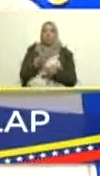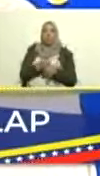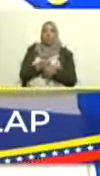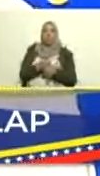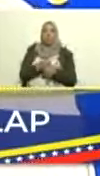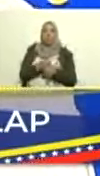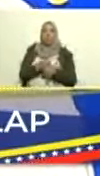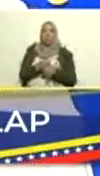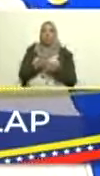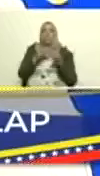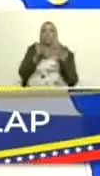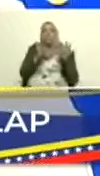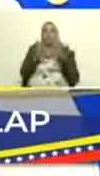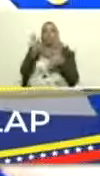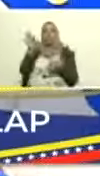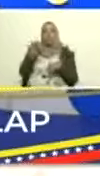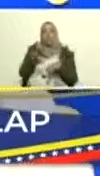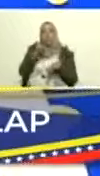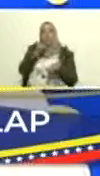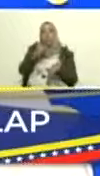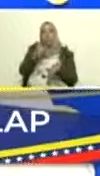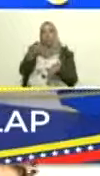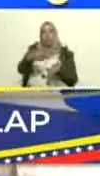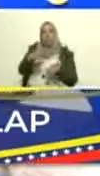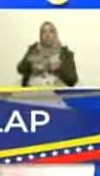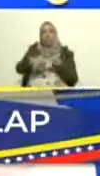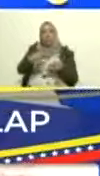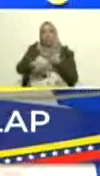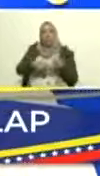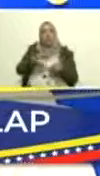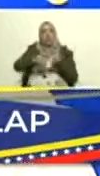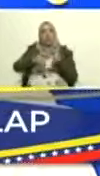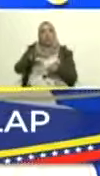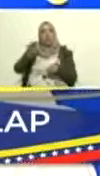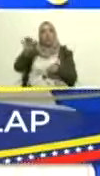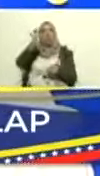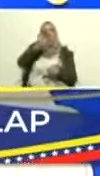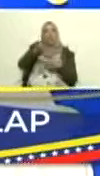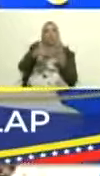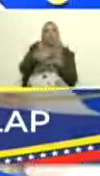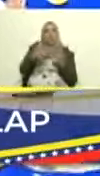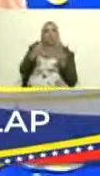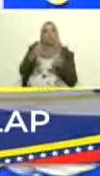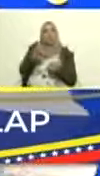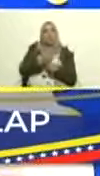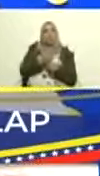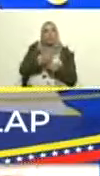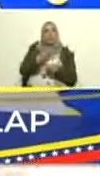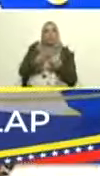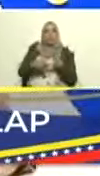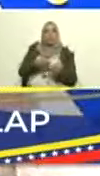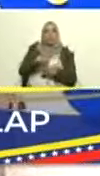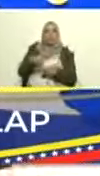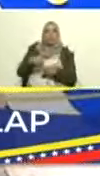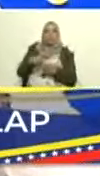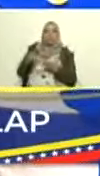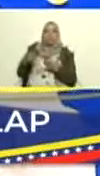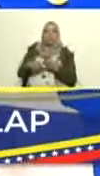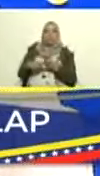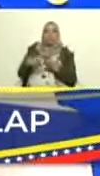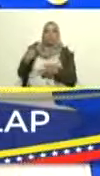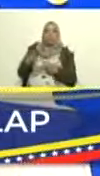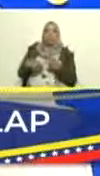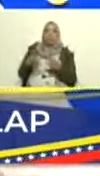del 85% de productos importados. ¿Y esto quién lo ha logrado, mi comandante en jefe? Los CLAC, esta